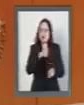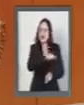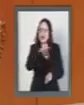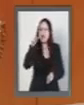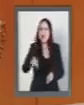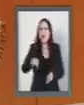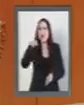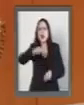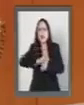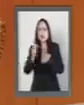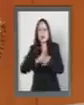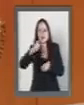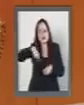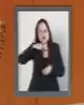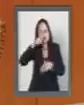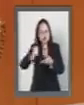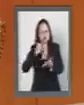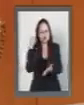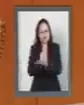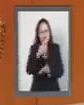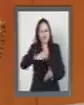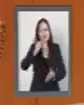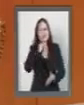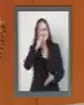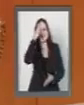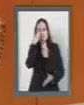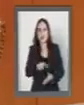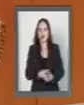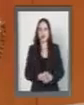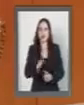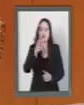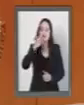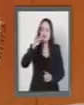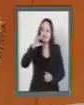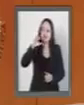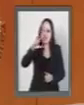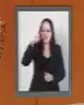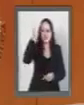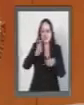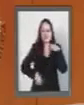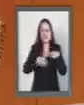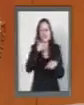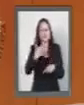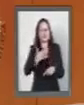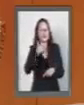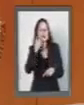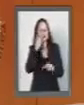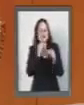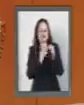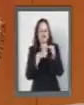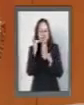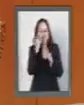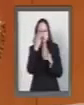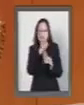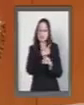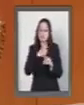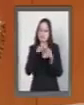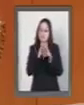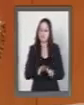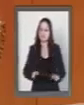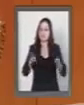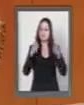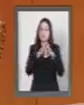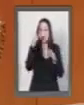eso es lo que aprobamos en este Senado. El fiscal anticorrupción, quien debe ser de suma importancia,